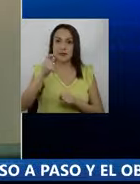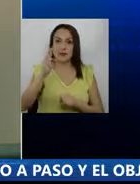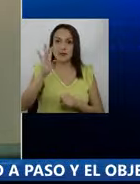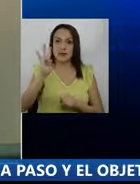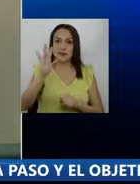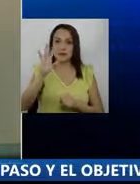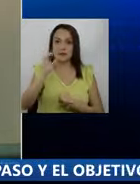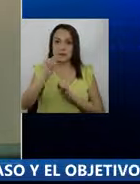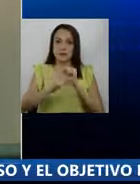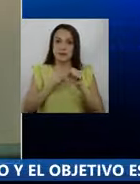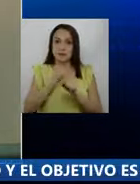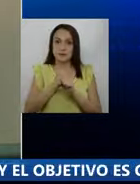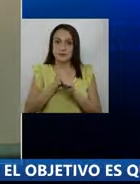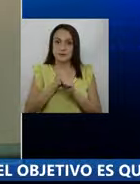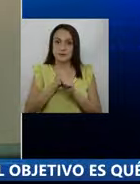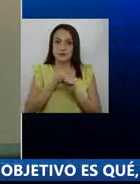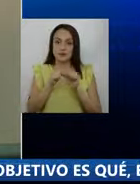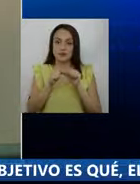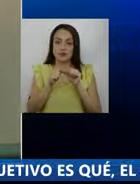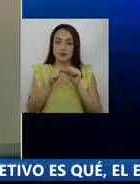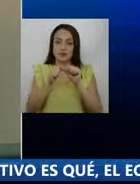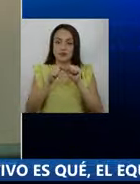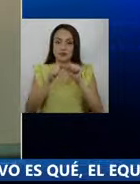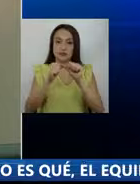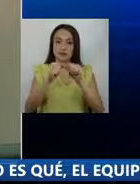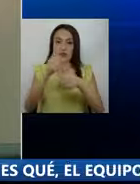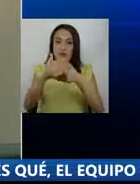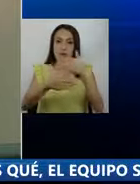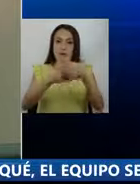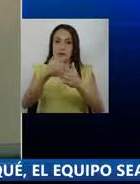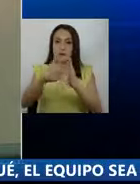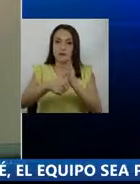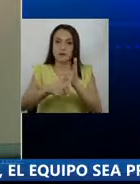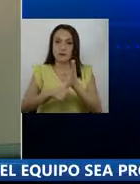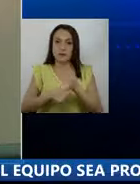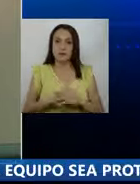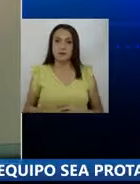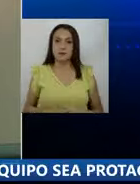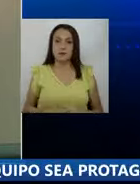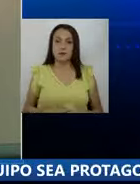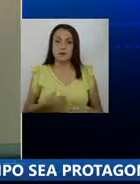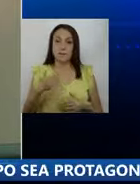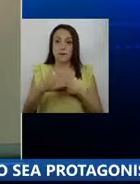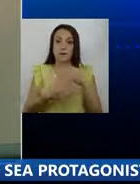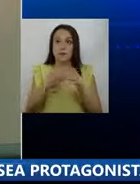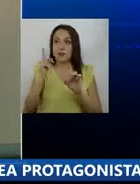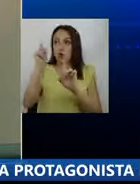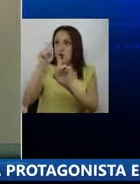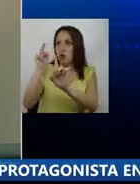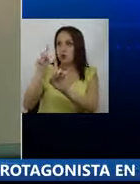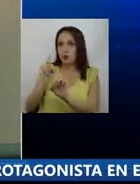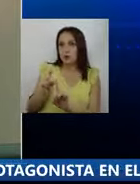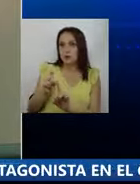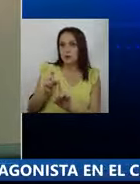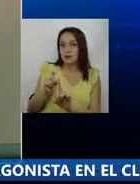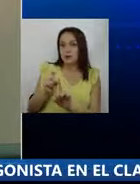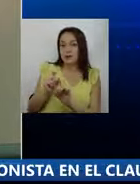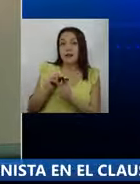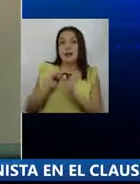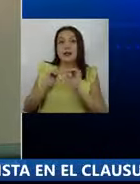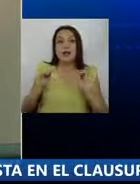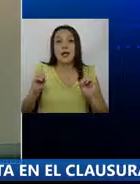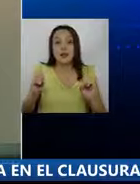años de ininterrumpidos procesos electorales y un proceso consultivo sin que nada lo